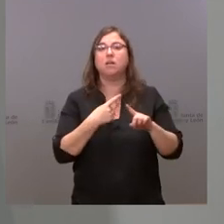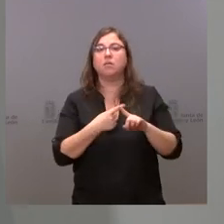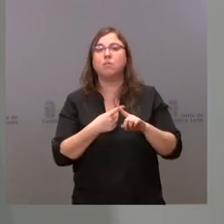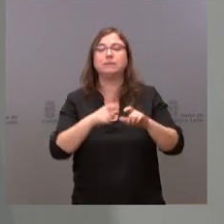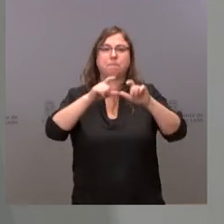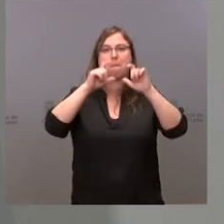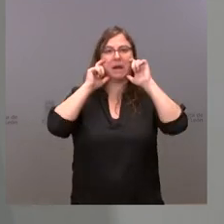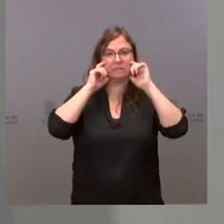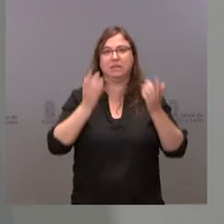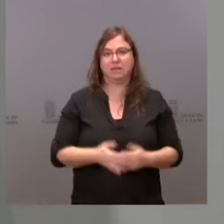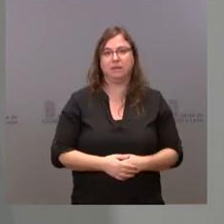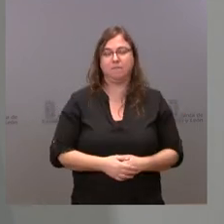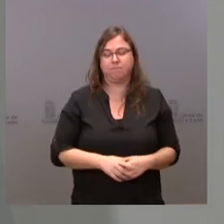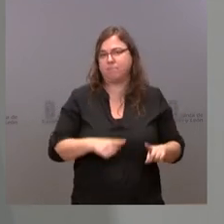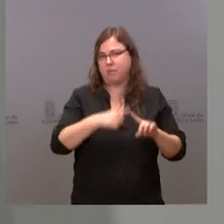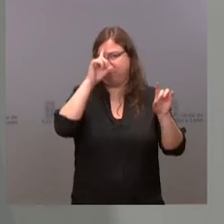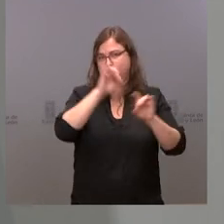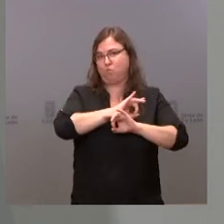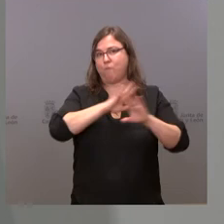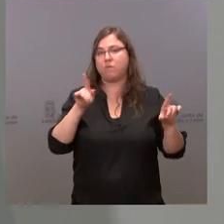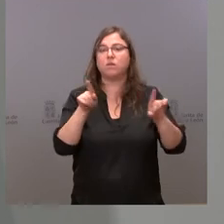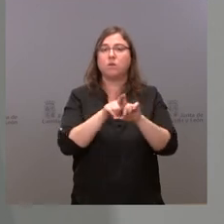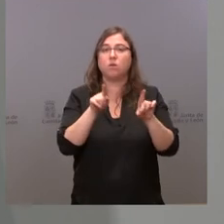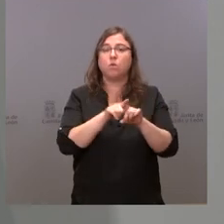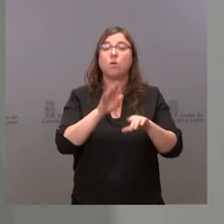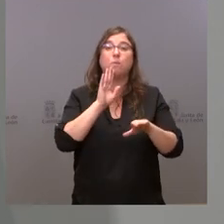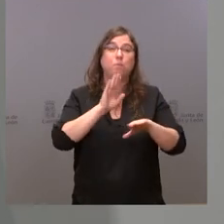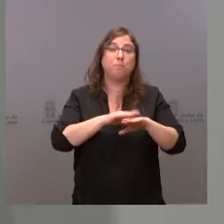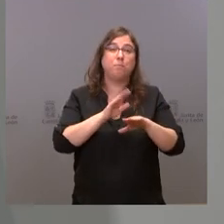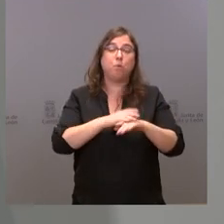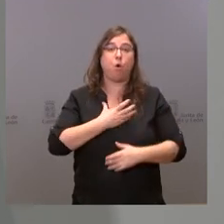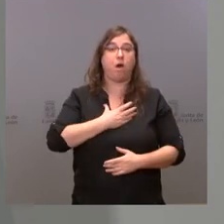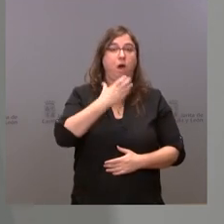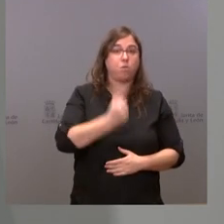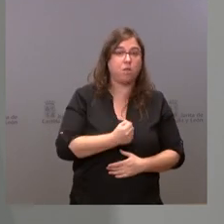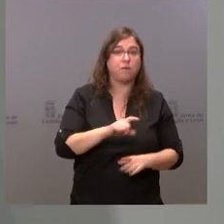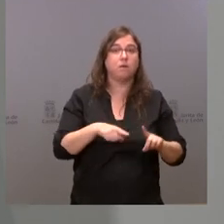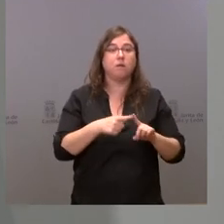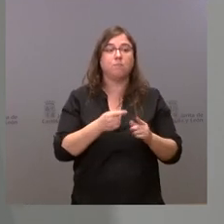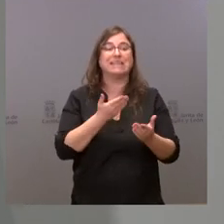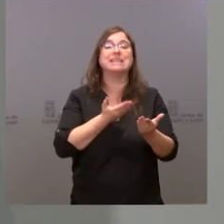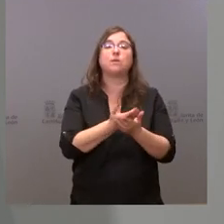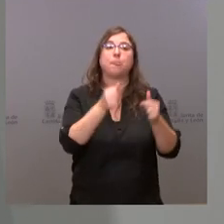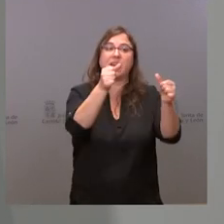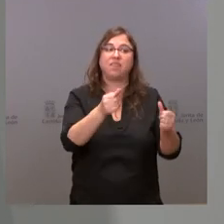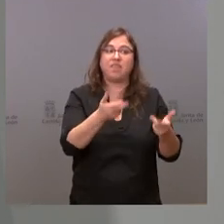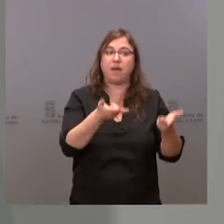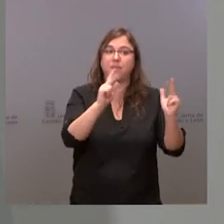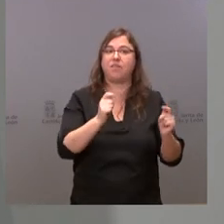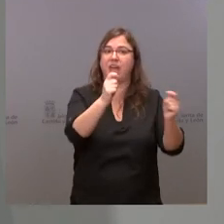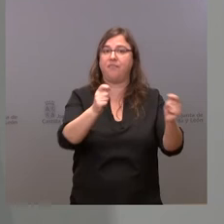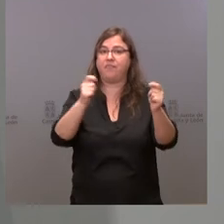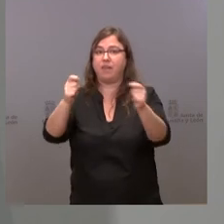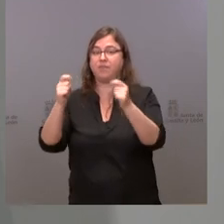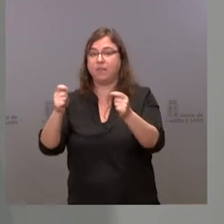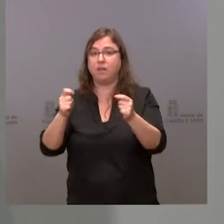mascarilla y también lógicamente el hecho de que las corporaciones locales a la hora de otorgar las correspondientes licencias en